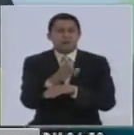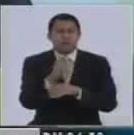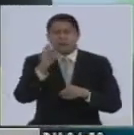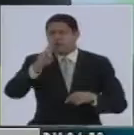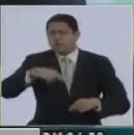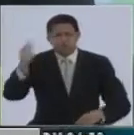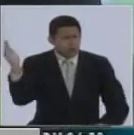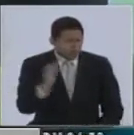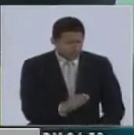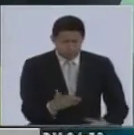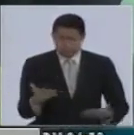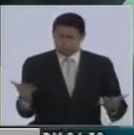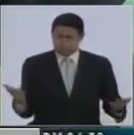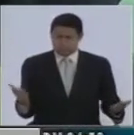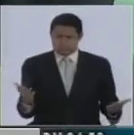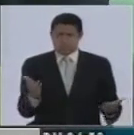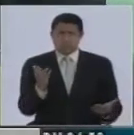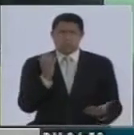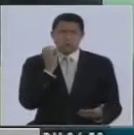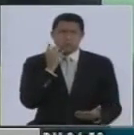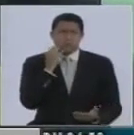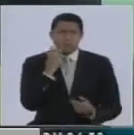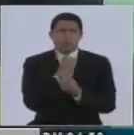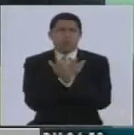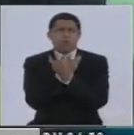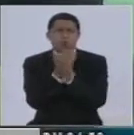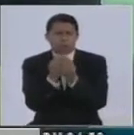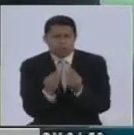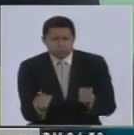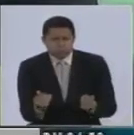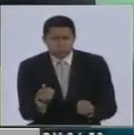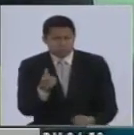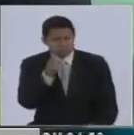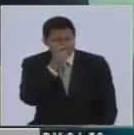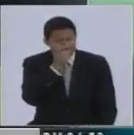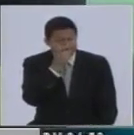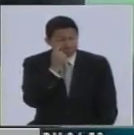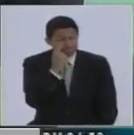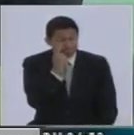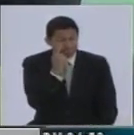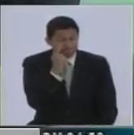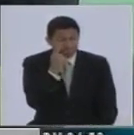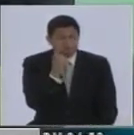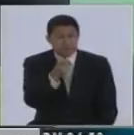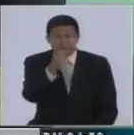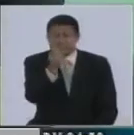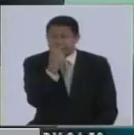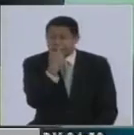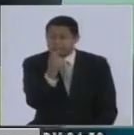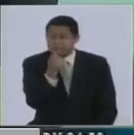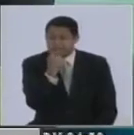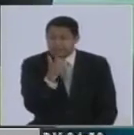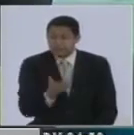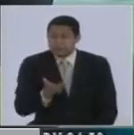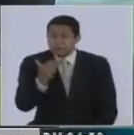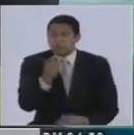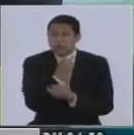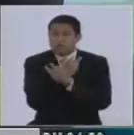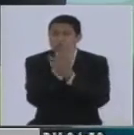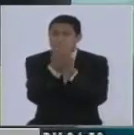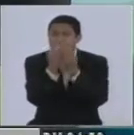más en el caso de los toros y como ancash el monitoreo del tratamiento de osteoporosis